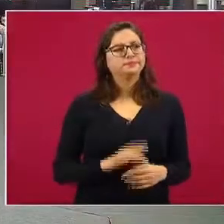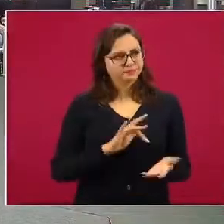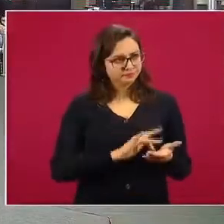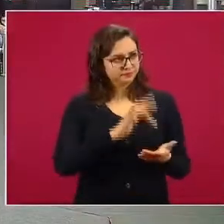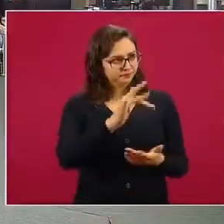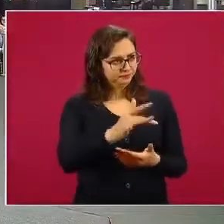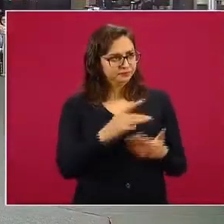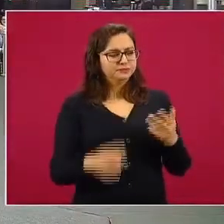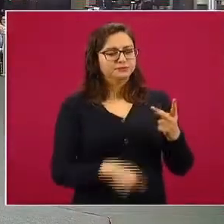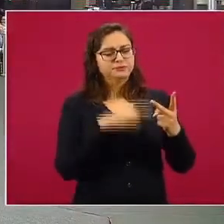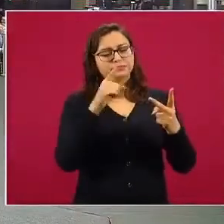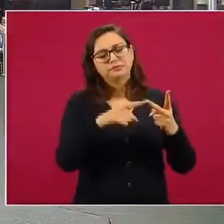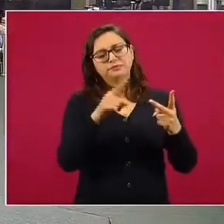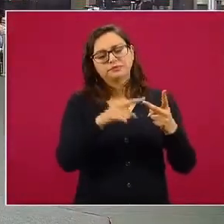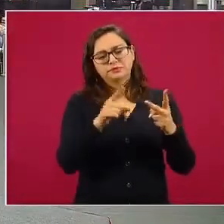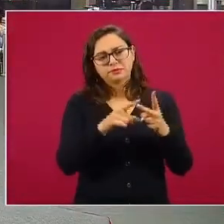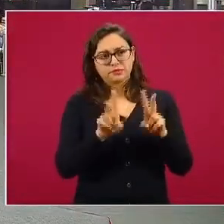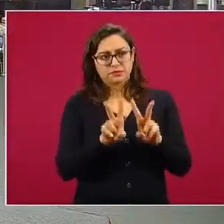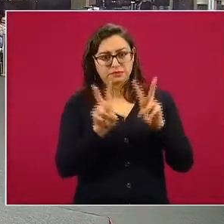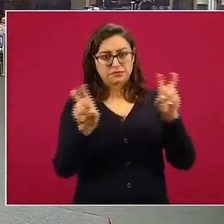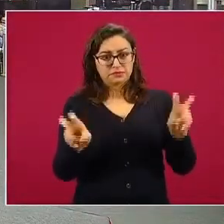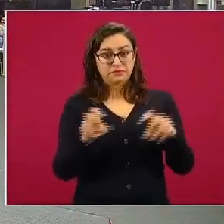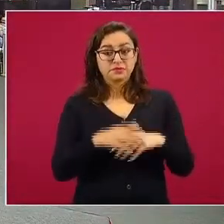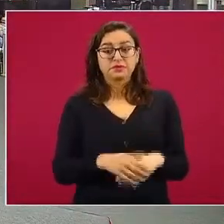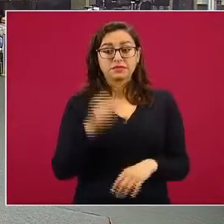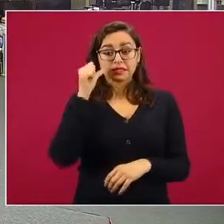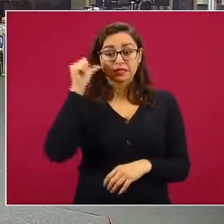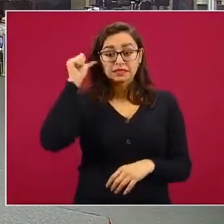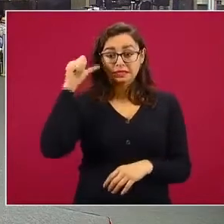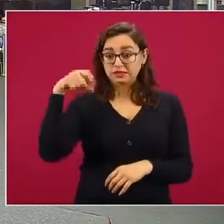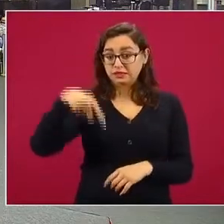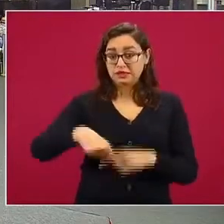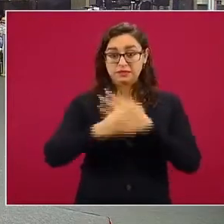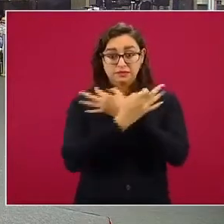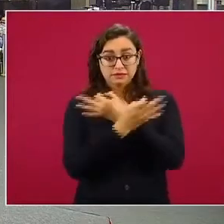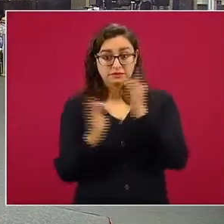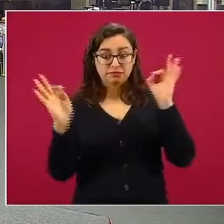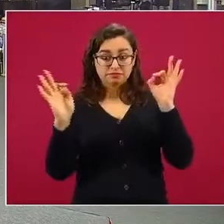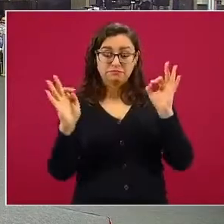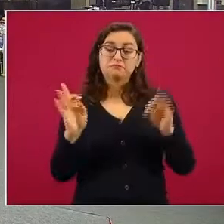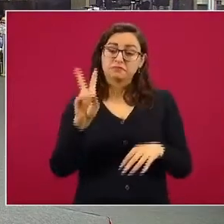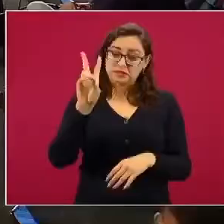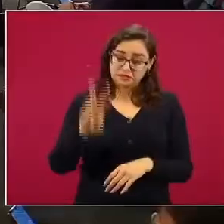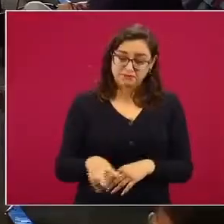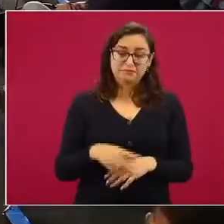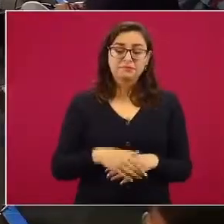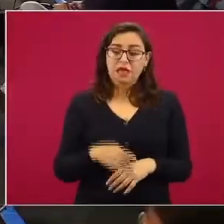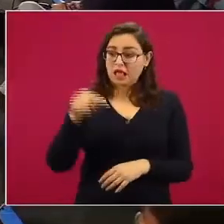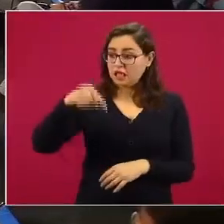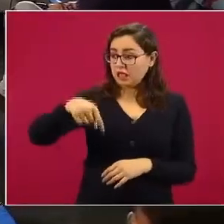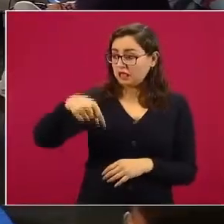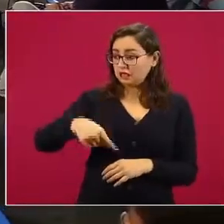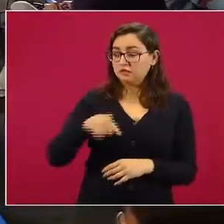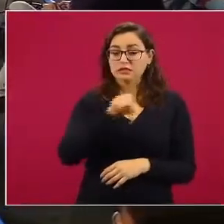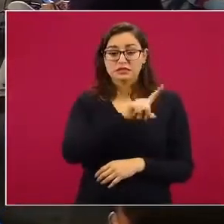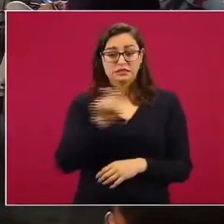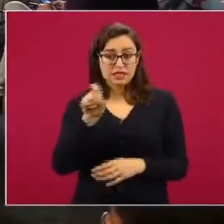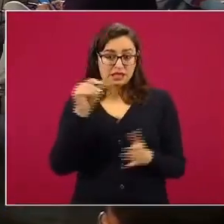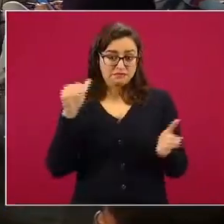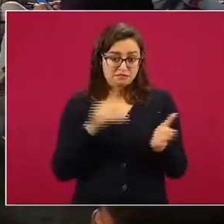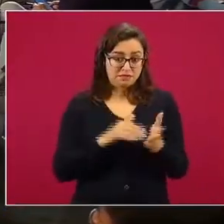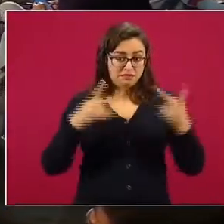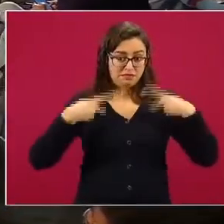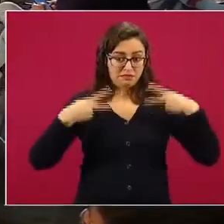segundo tema, señor presidente. Ayer aquí mismo se anunció que México ya había rebasado oficialmente la cifra de los 100,000 fallecidos por